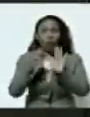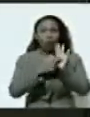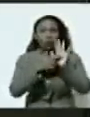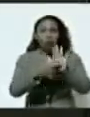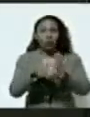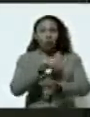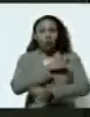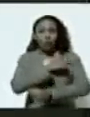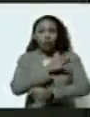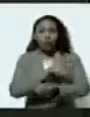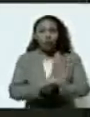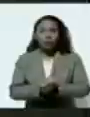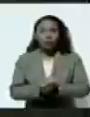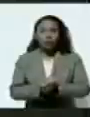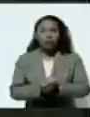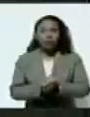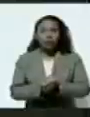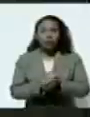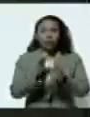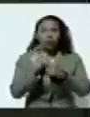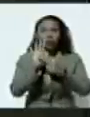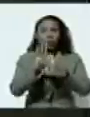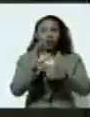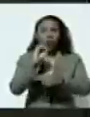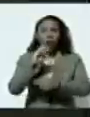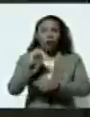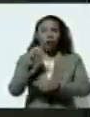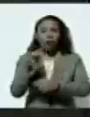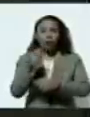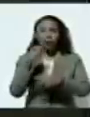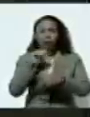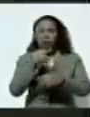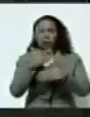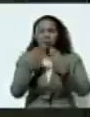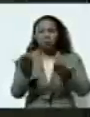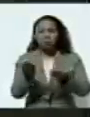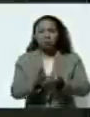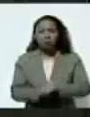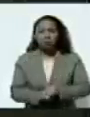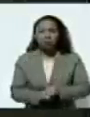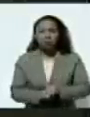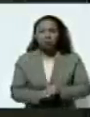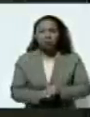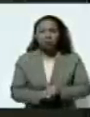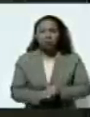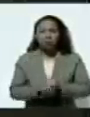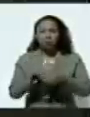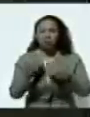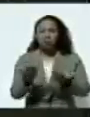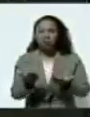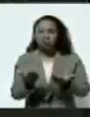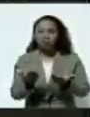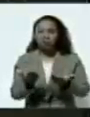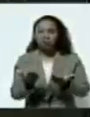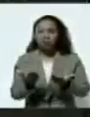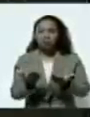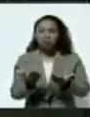de universidades, los representantes de ONG. ¿Qué tiene de malo eso? ¿Qué tiene